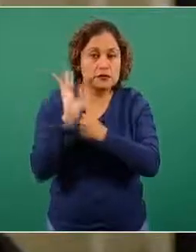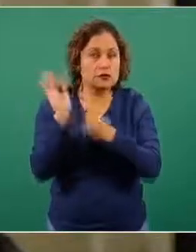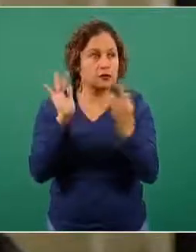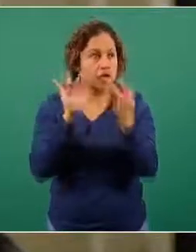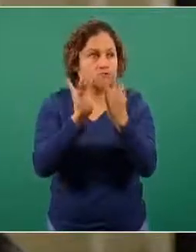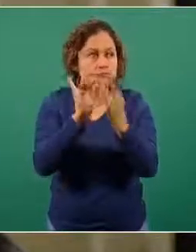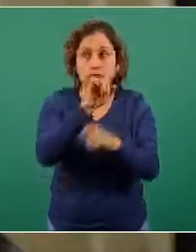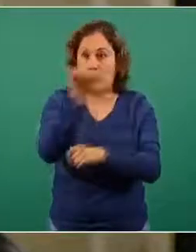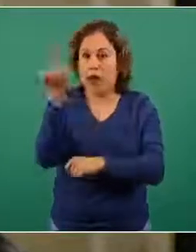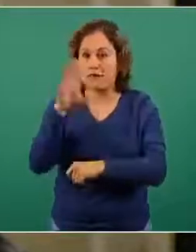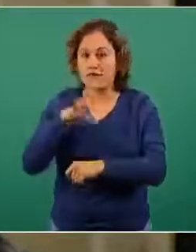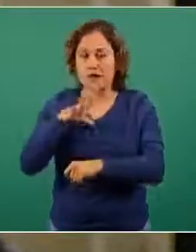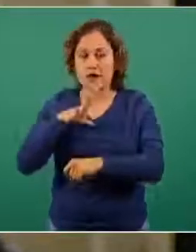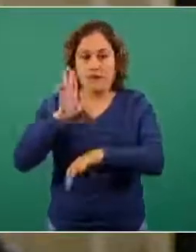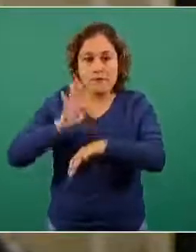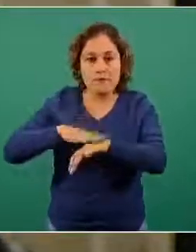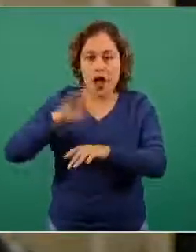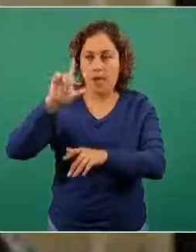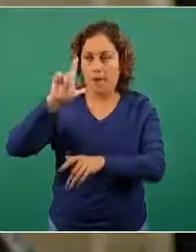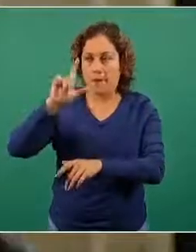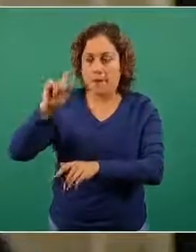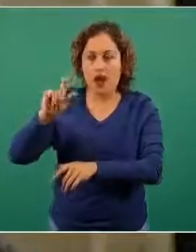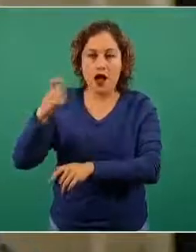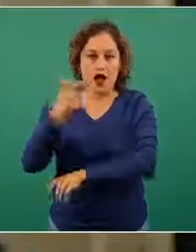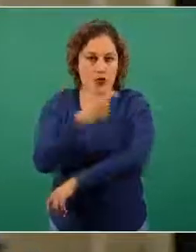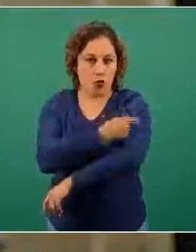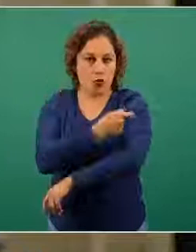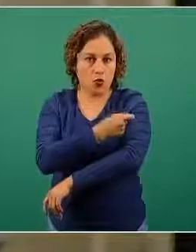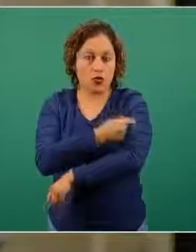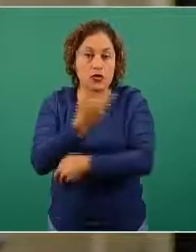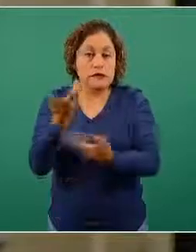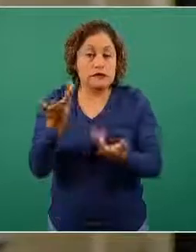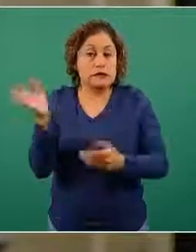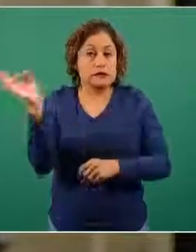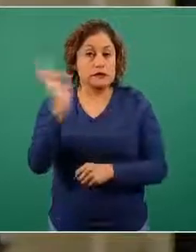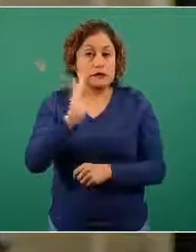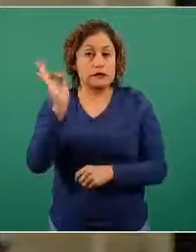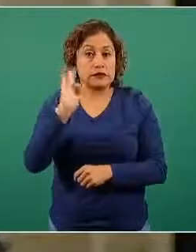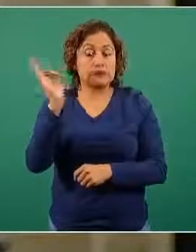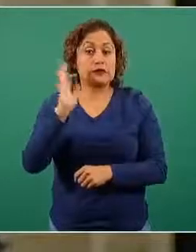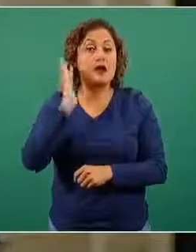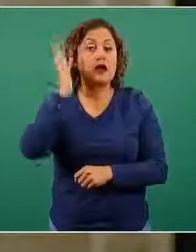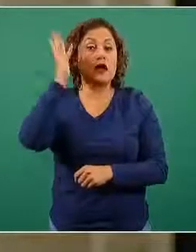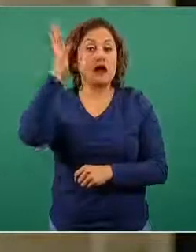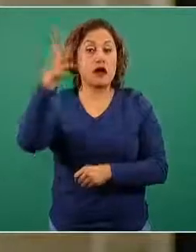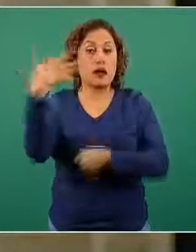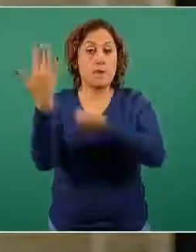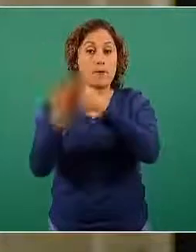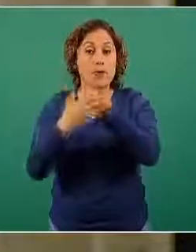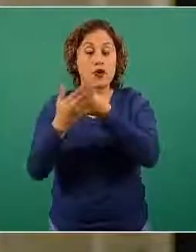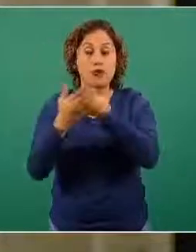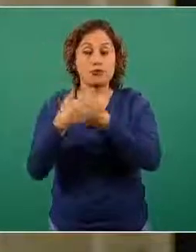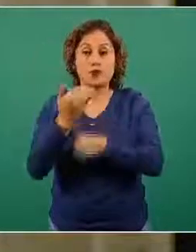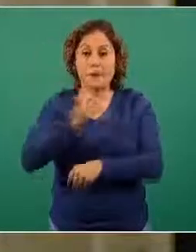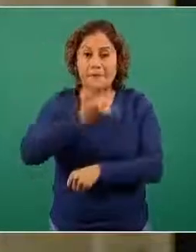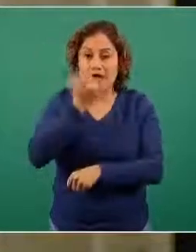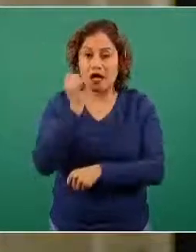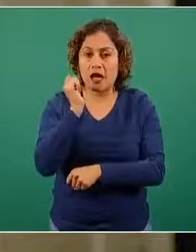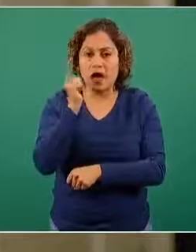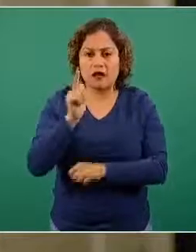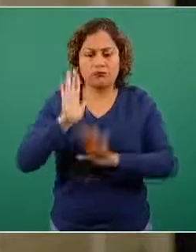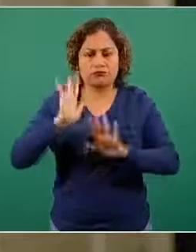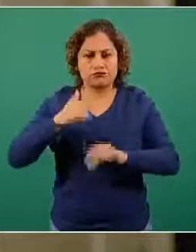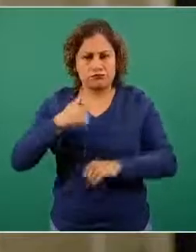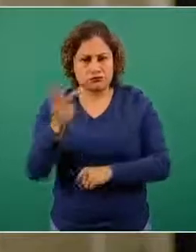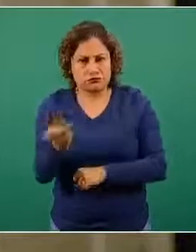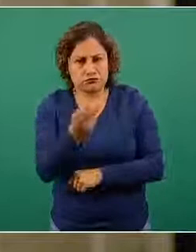vacunas y vuelve a haber otro desprestigio futuro para cuando lleguen, alguna carta diplomática, no sé, algún tipo